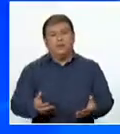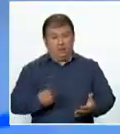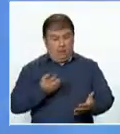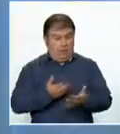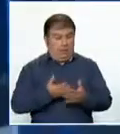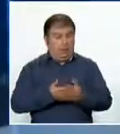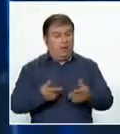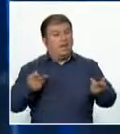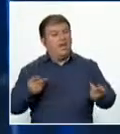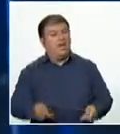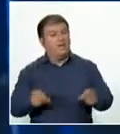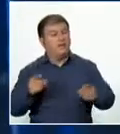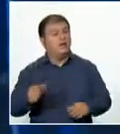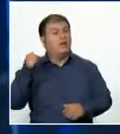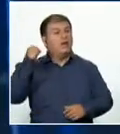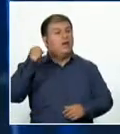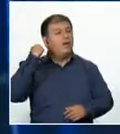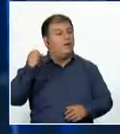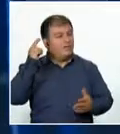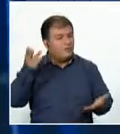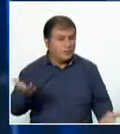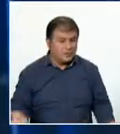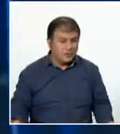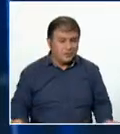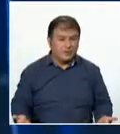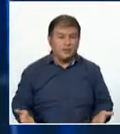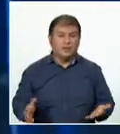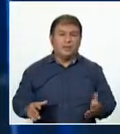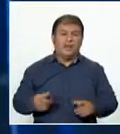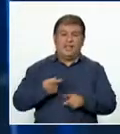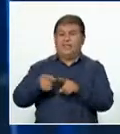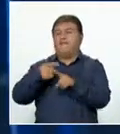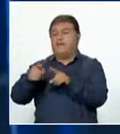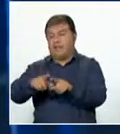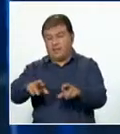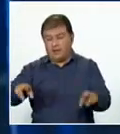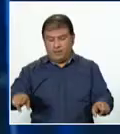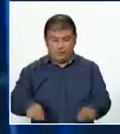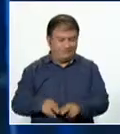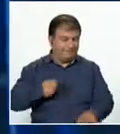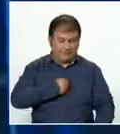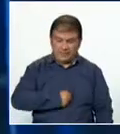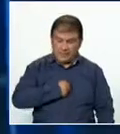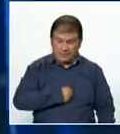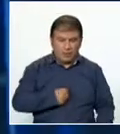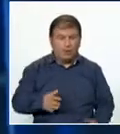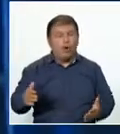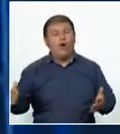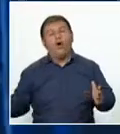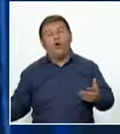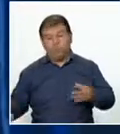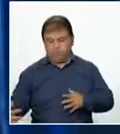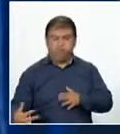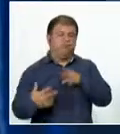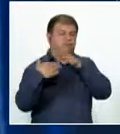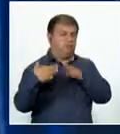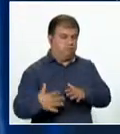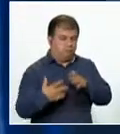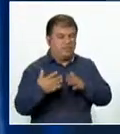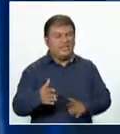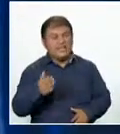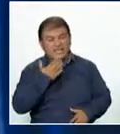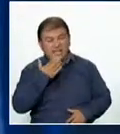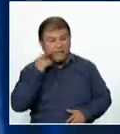Bueno, ¿qué ha sucedido con la huelga de los maestros en las regiones? Lamentablemente hubo un nuevo enfrentamiento